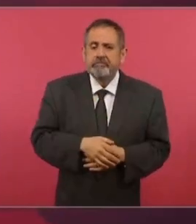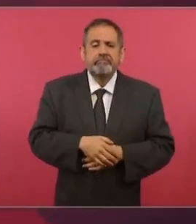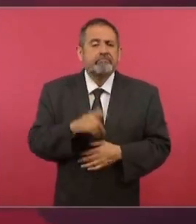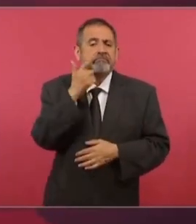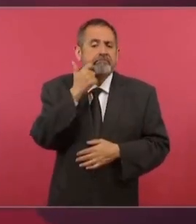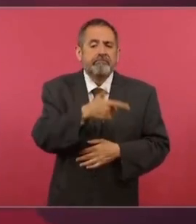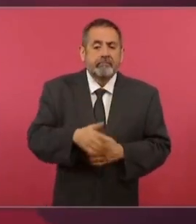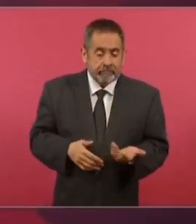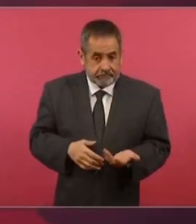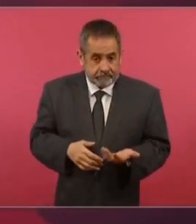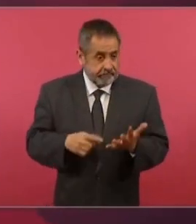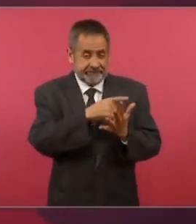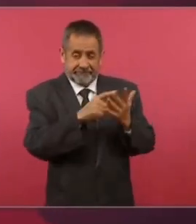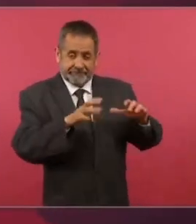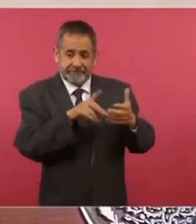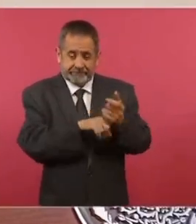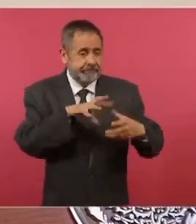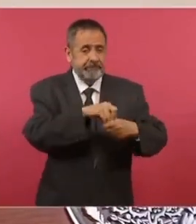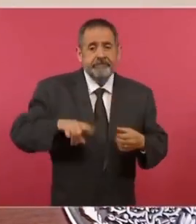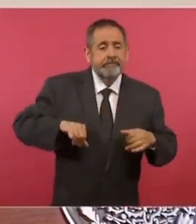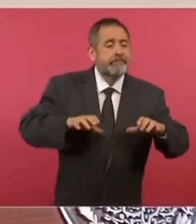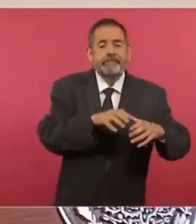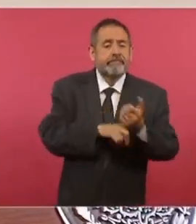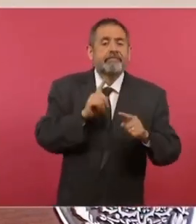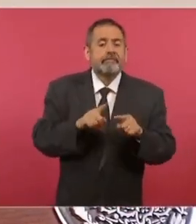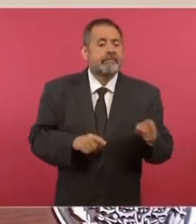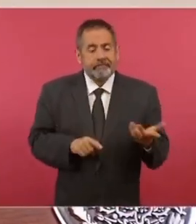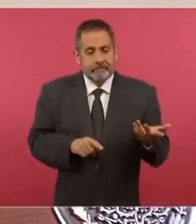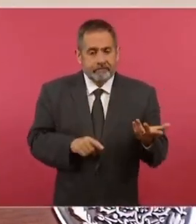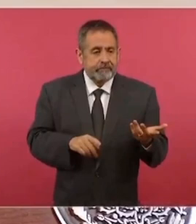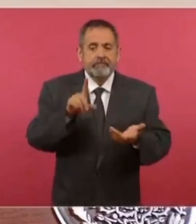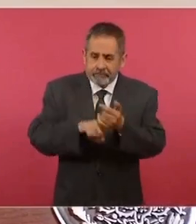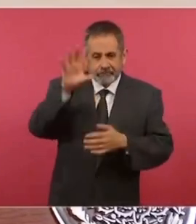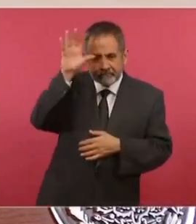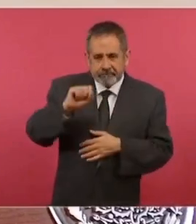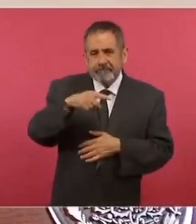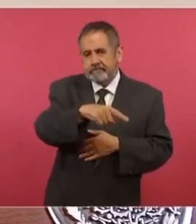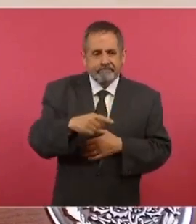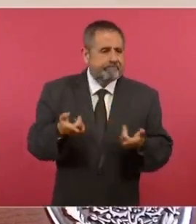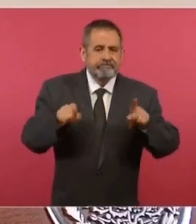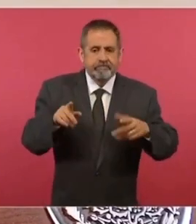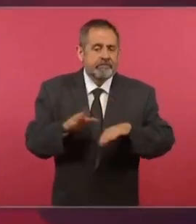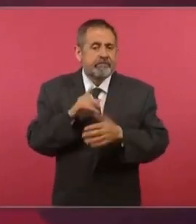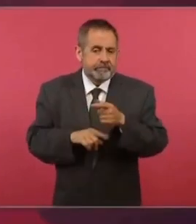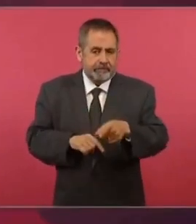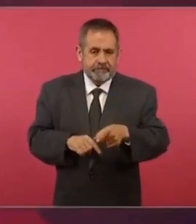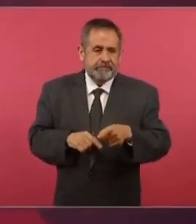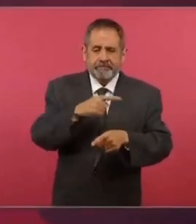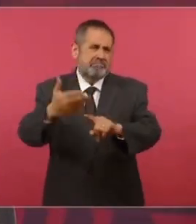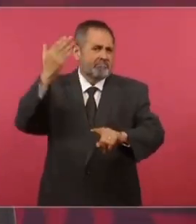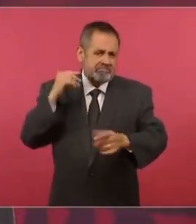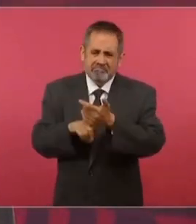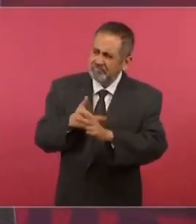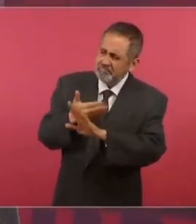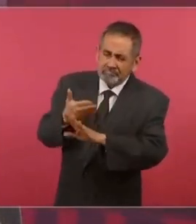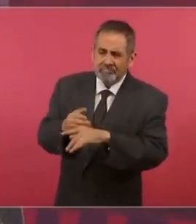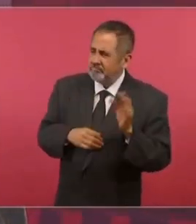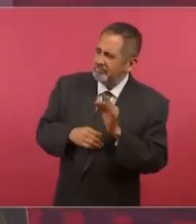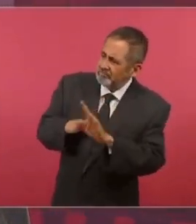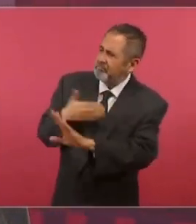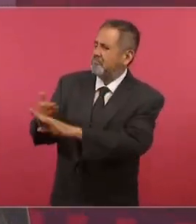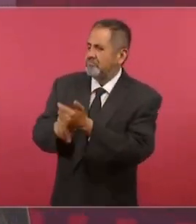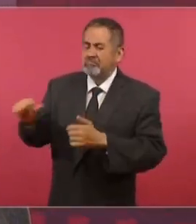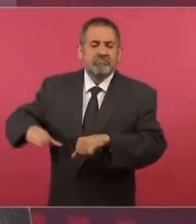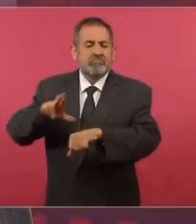Federal. Pero todos estos intereses están en juego en Morelos y están buscando desgastar al